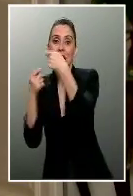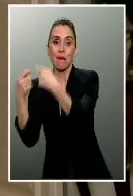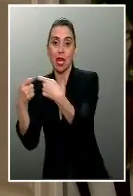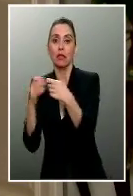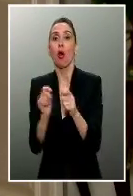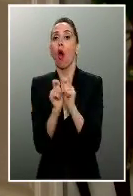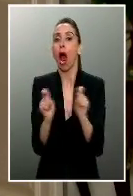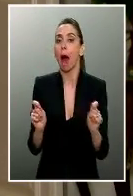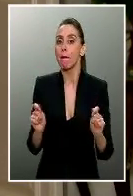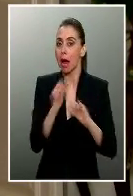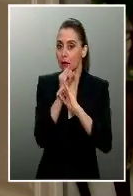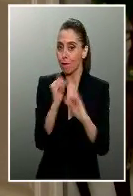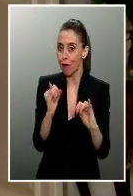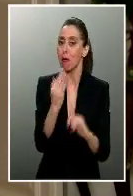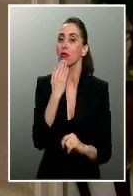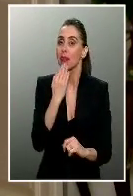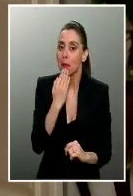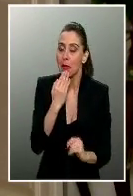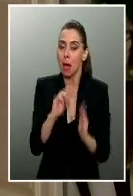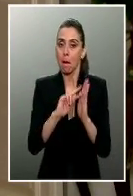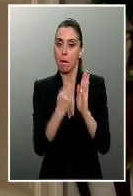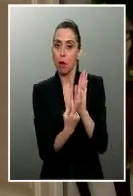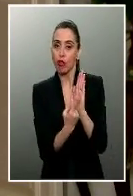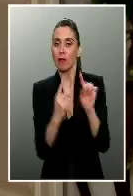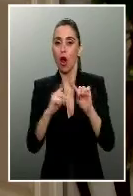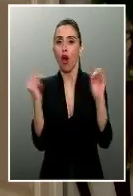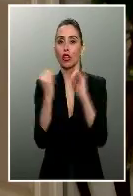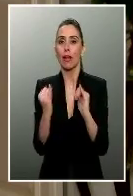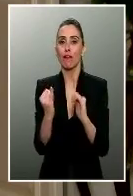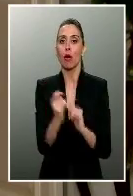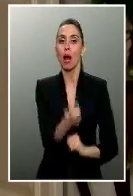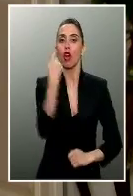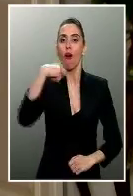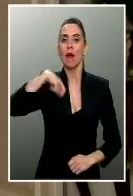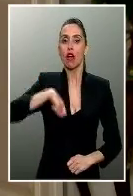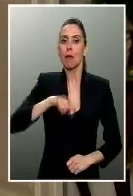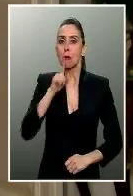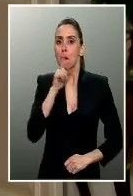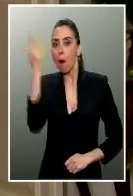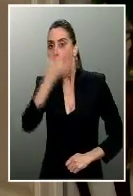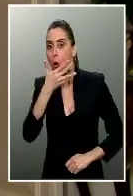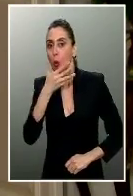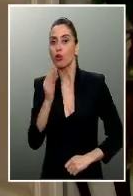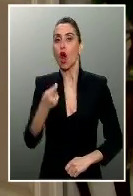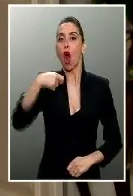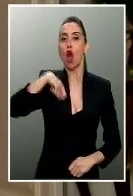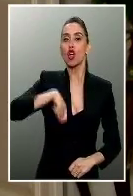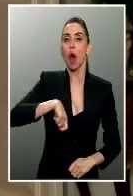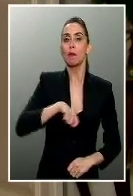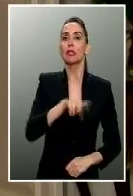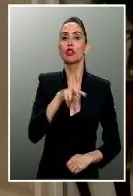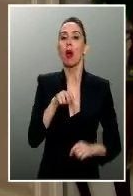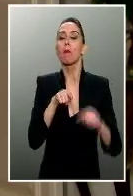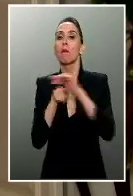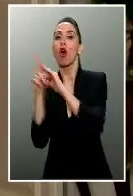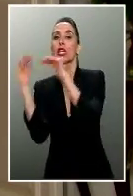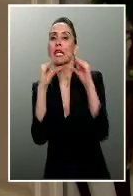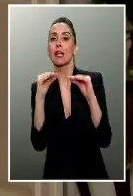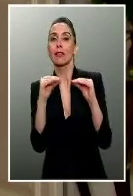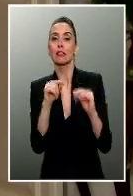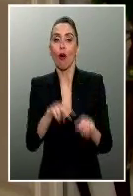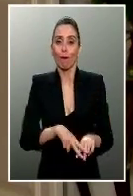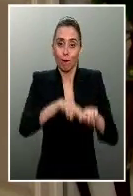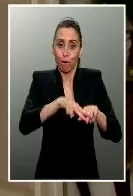de información también modificaremos las diversas formas de comisiones ocultas o las comisiones de intermediación que quitan